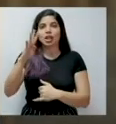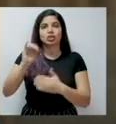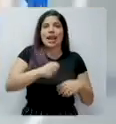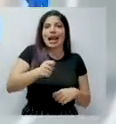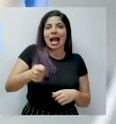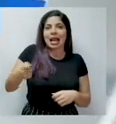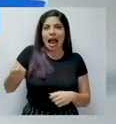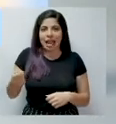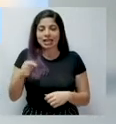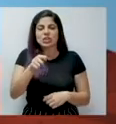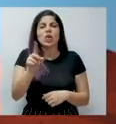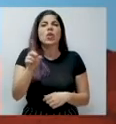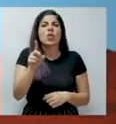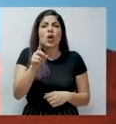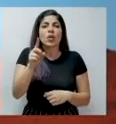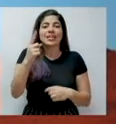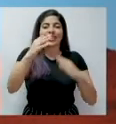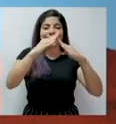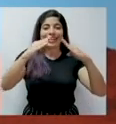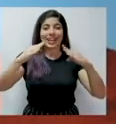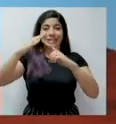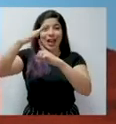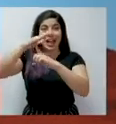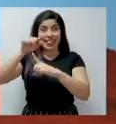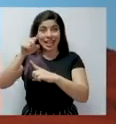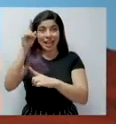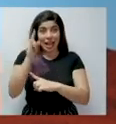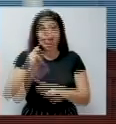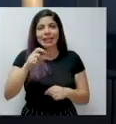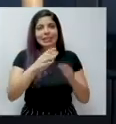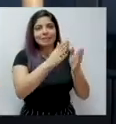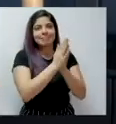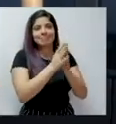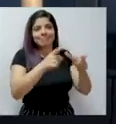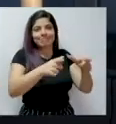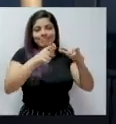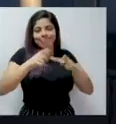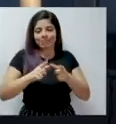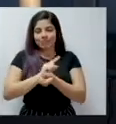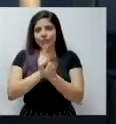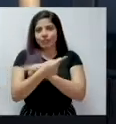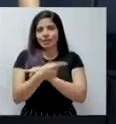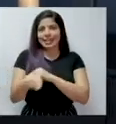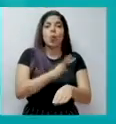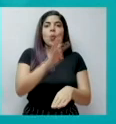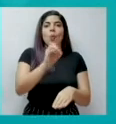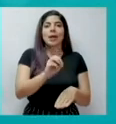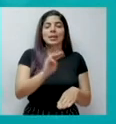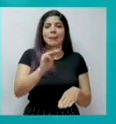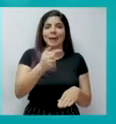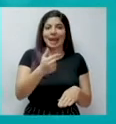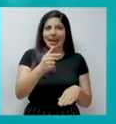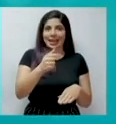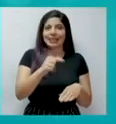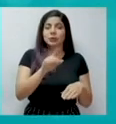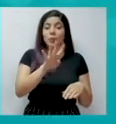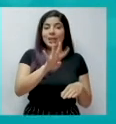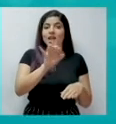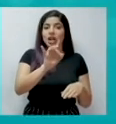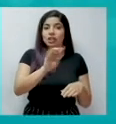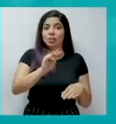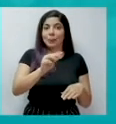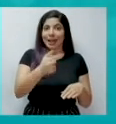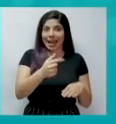2020. Otro elemento importante es que las personas que tienen cable o televisión satelital no tendrán ningún inconveniente con este cambio,